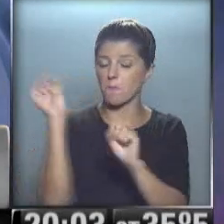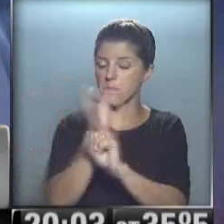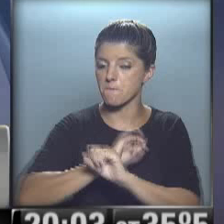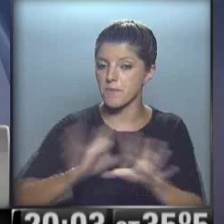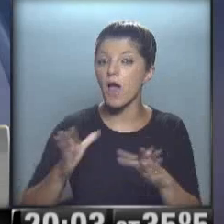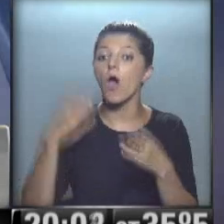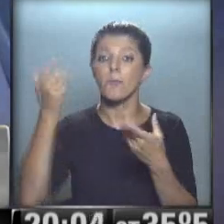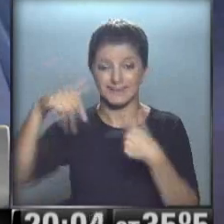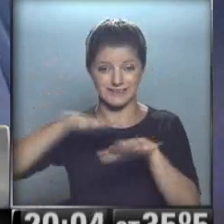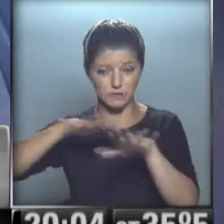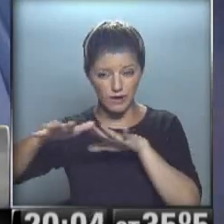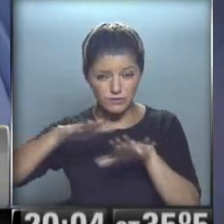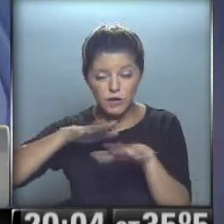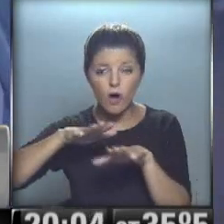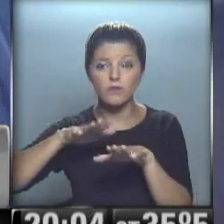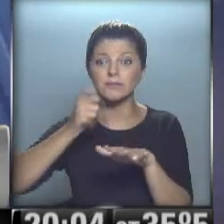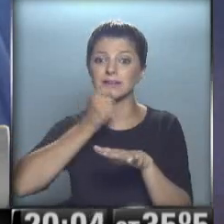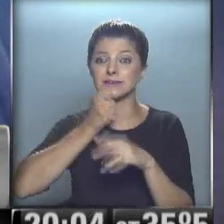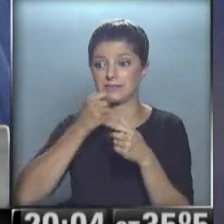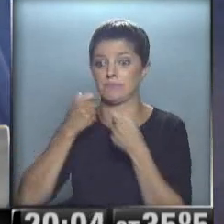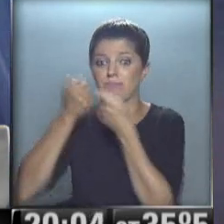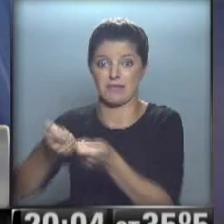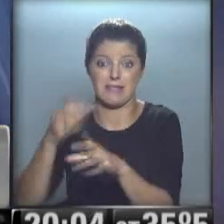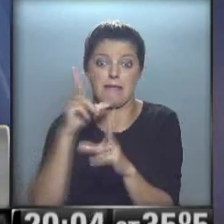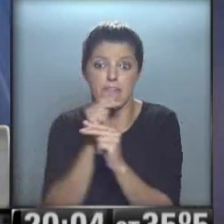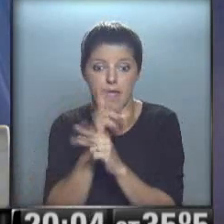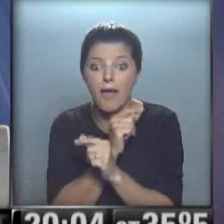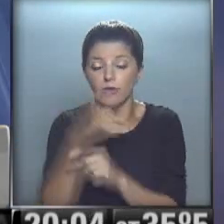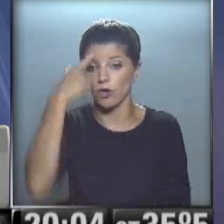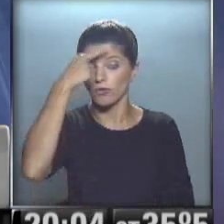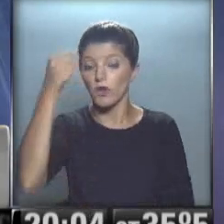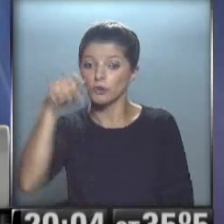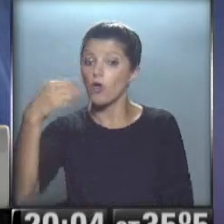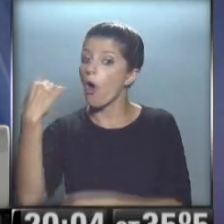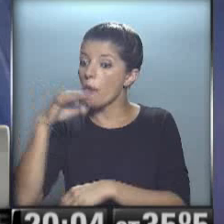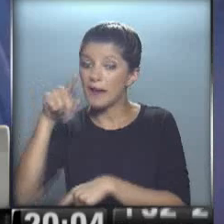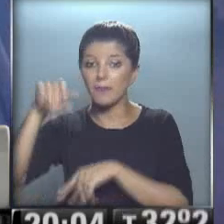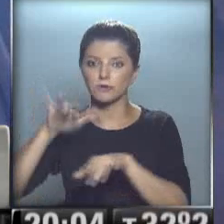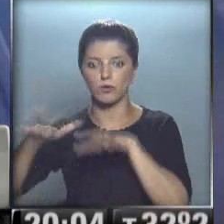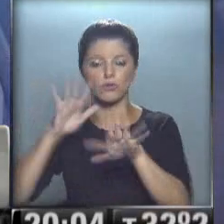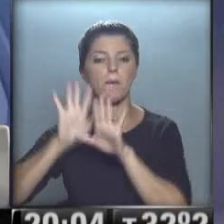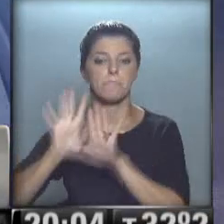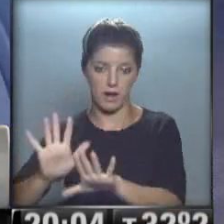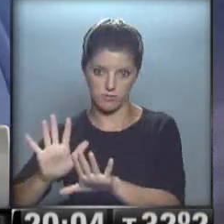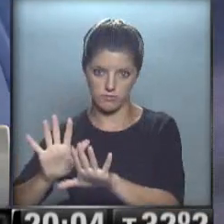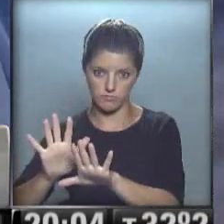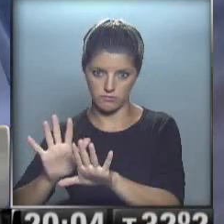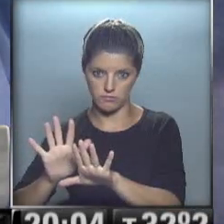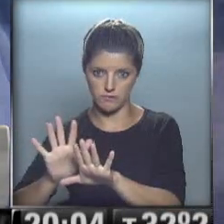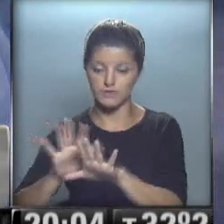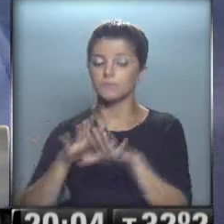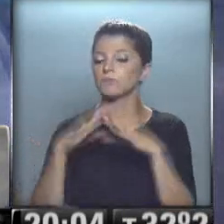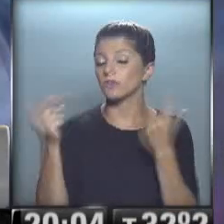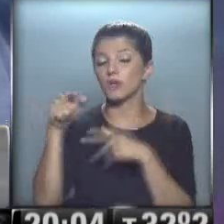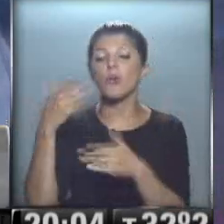inescrupulosos, que con esta medida, al no otorgar nada a los choferes y obligar a esta medida, realmente lo que